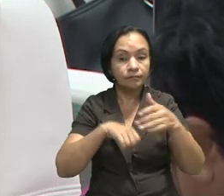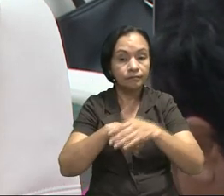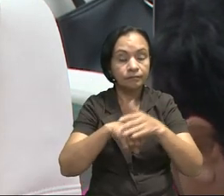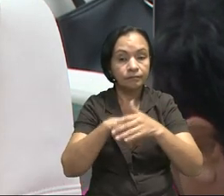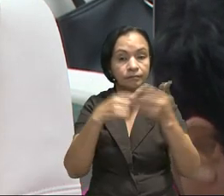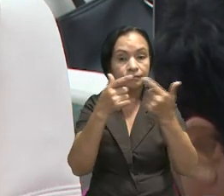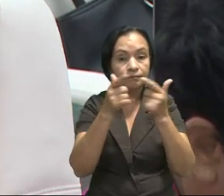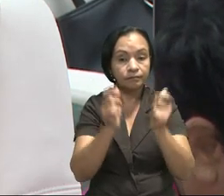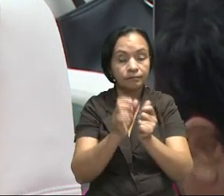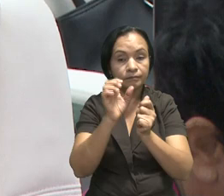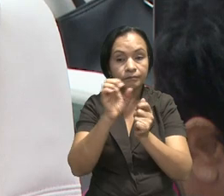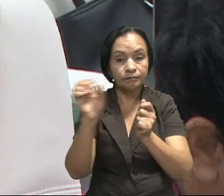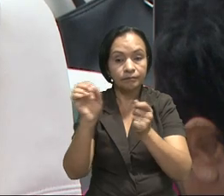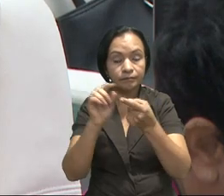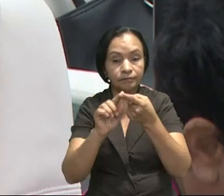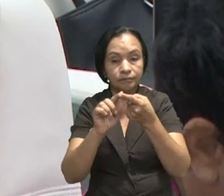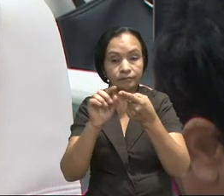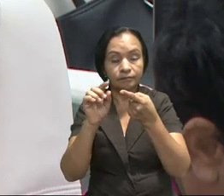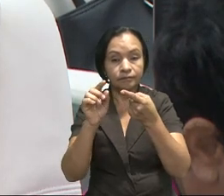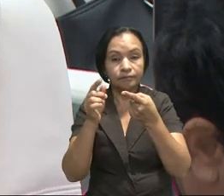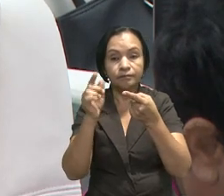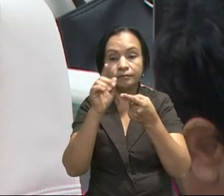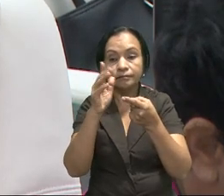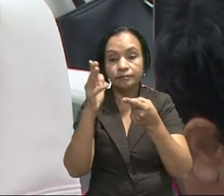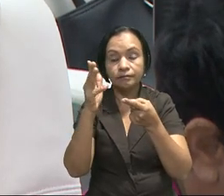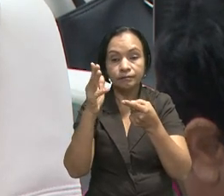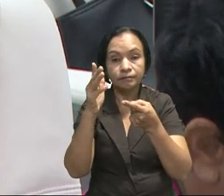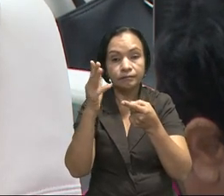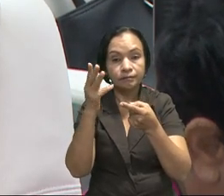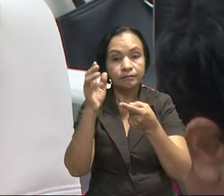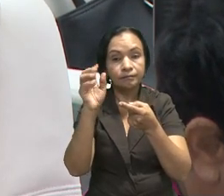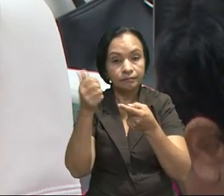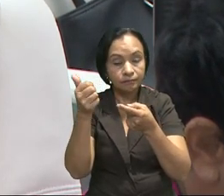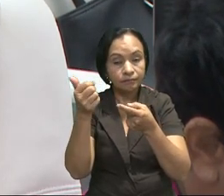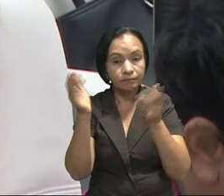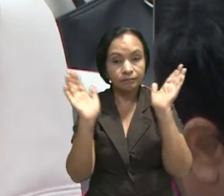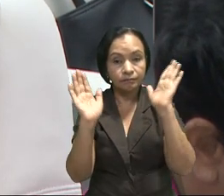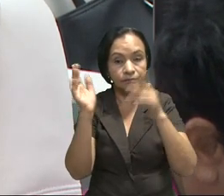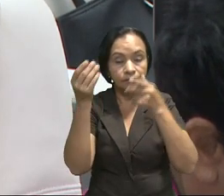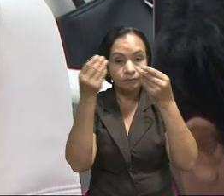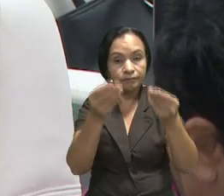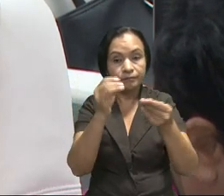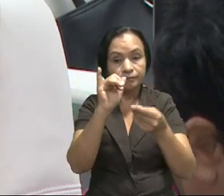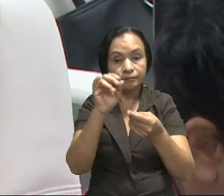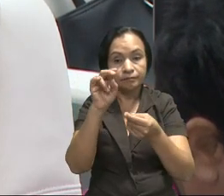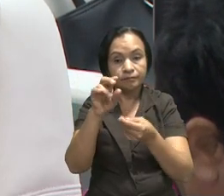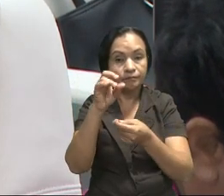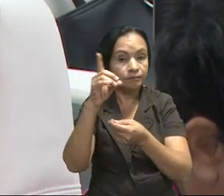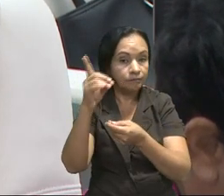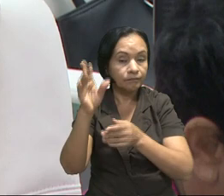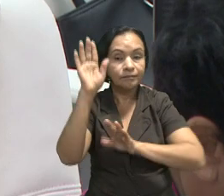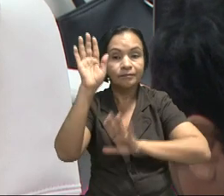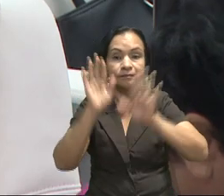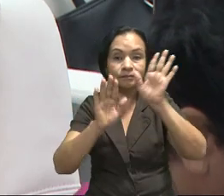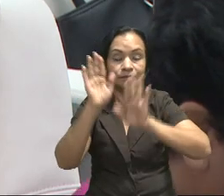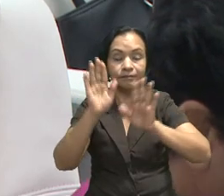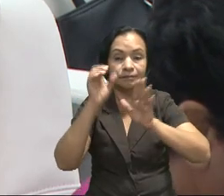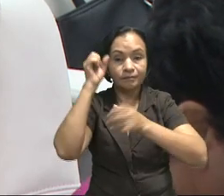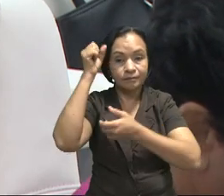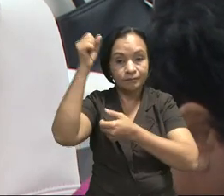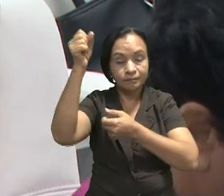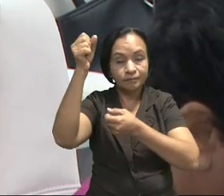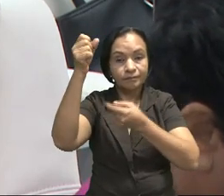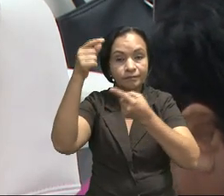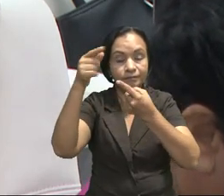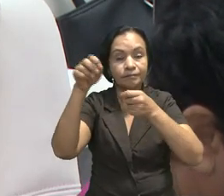con el equipo S Standard Oil. En 1996, diploma otorgado por el IND en reconocimiento a su participación en el triunfo de la